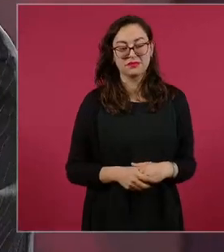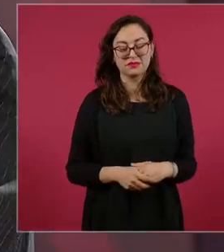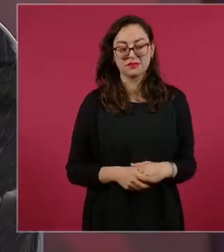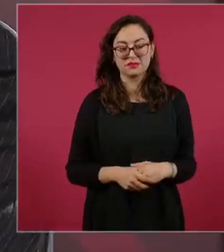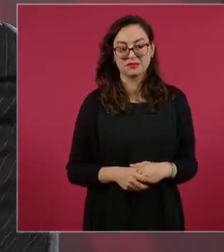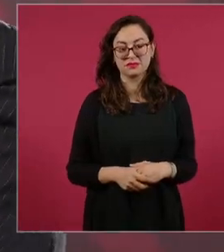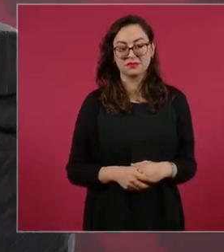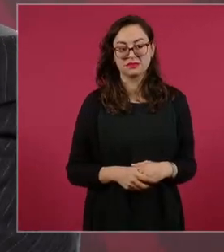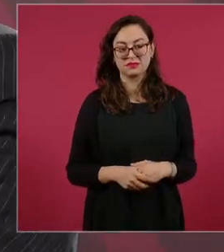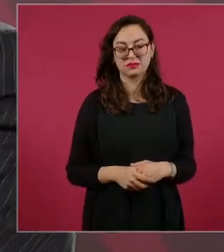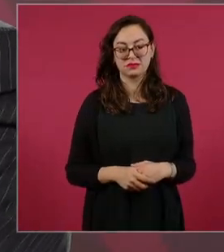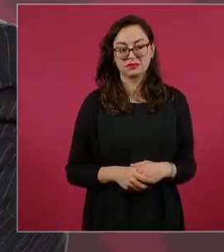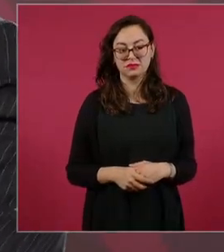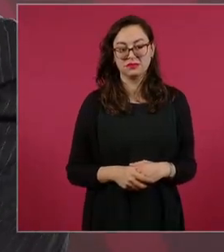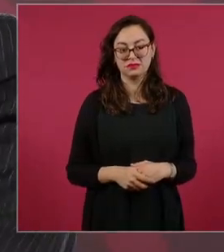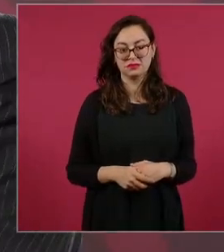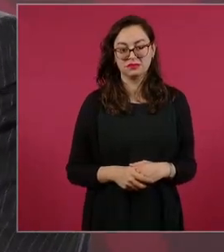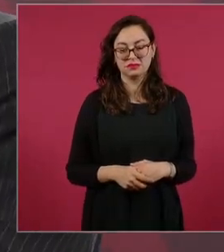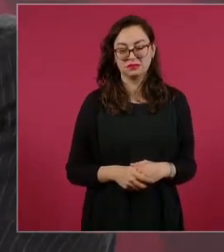se fueron